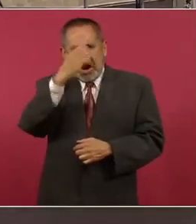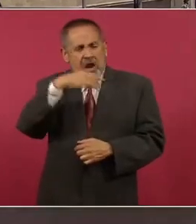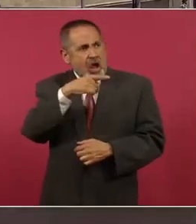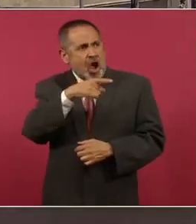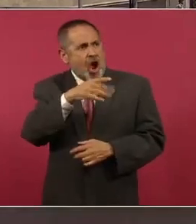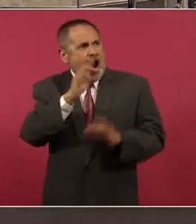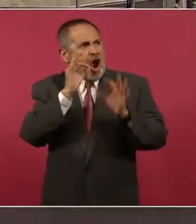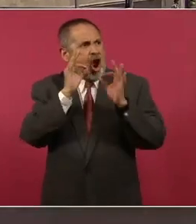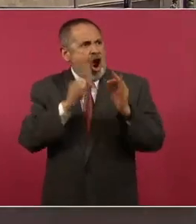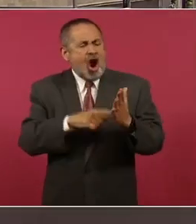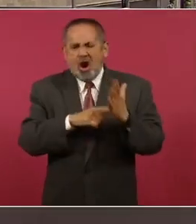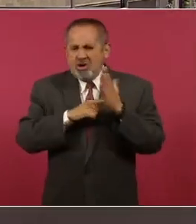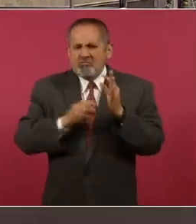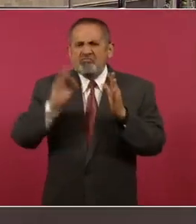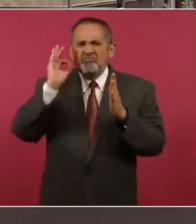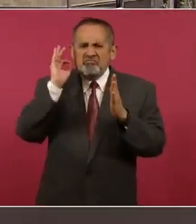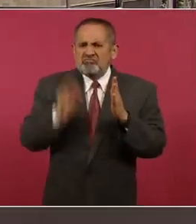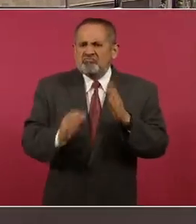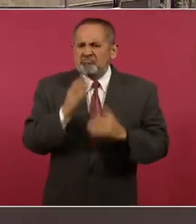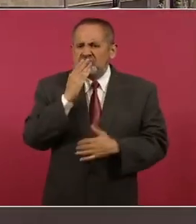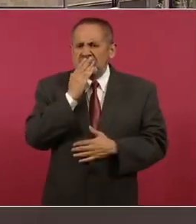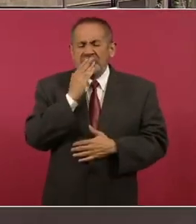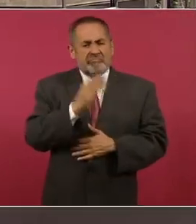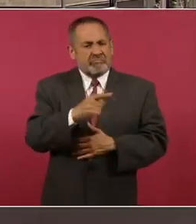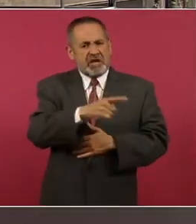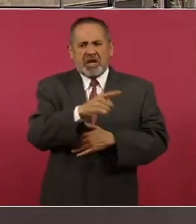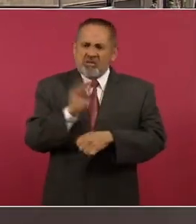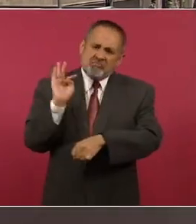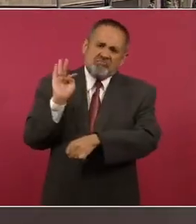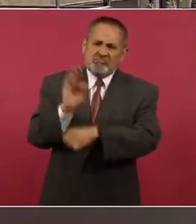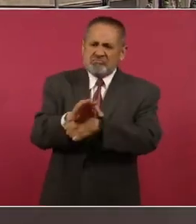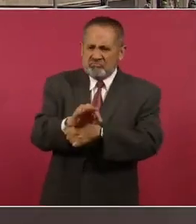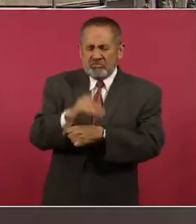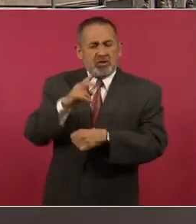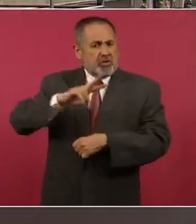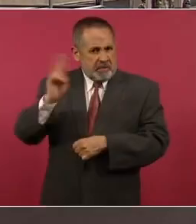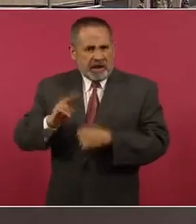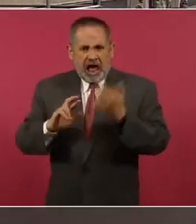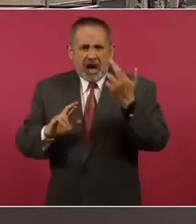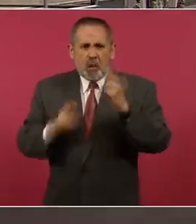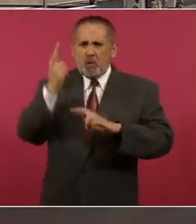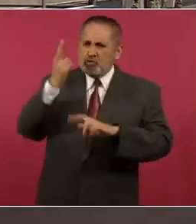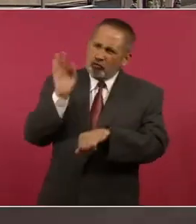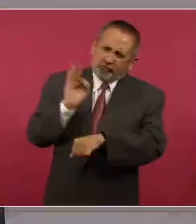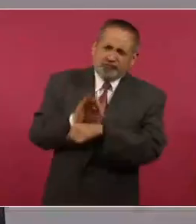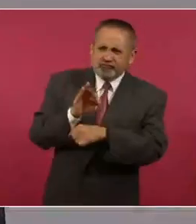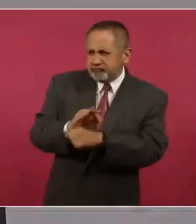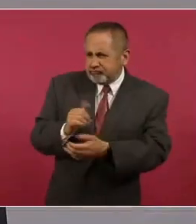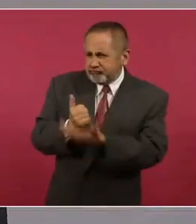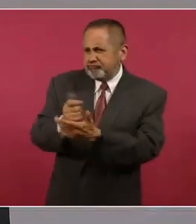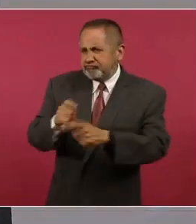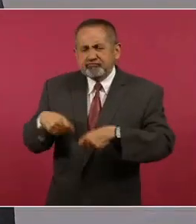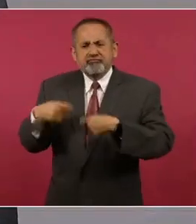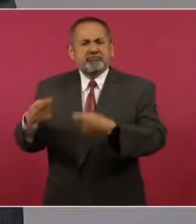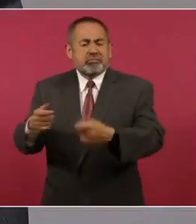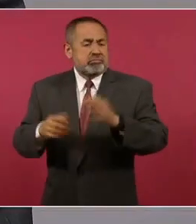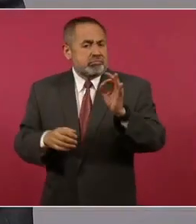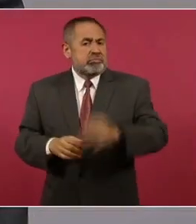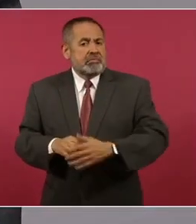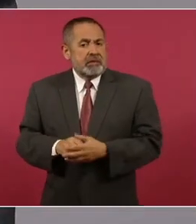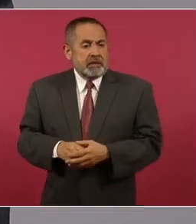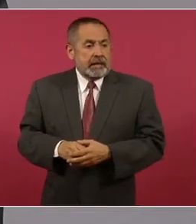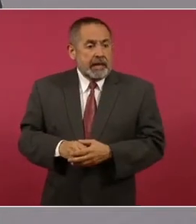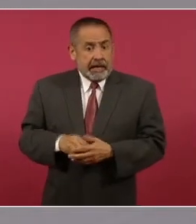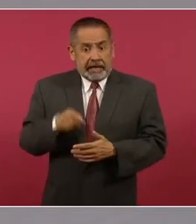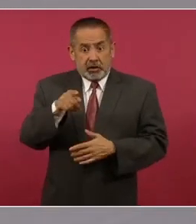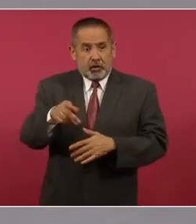fiel representante de la causa revolucionaria. La reforma agraria